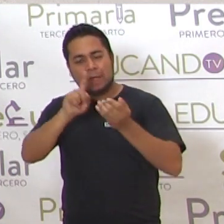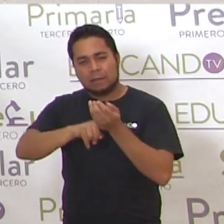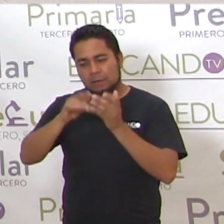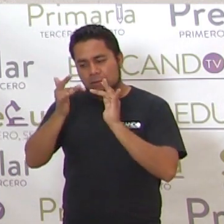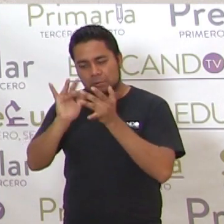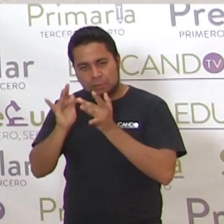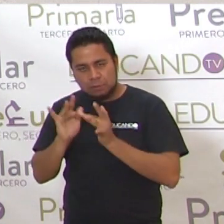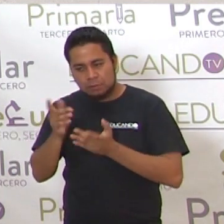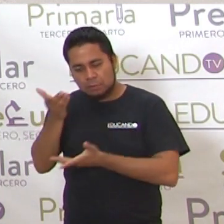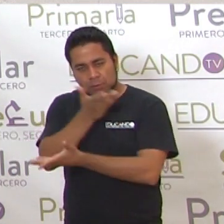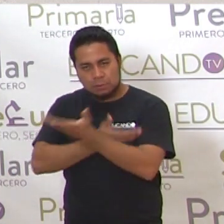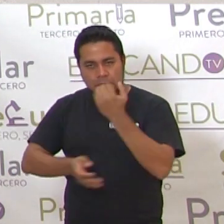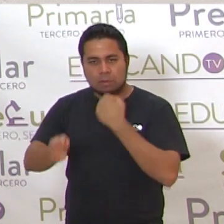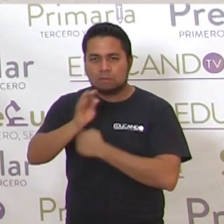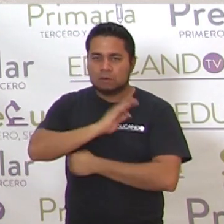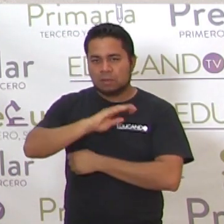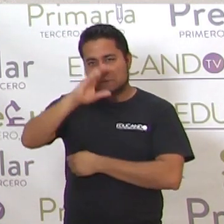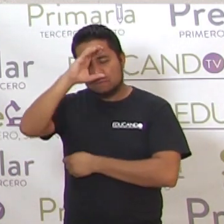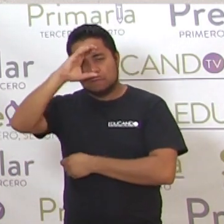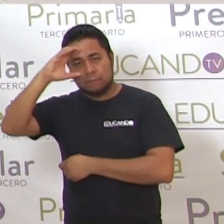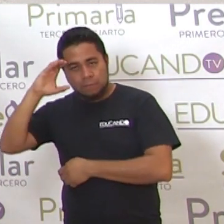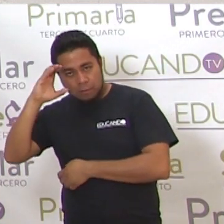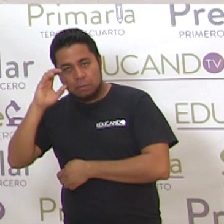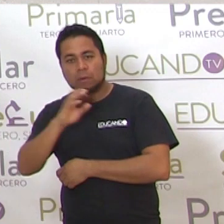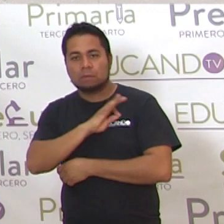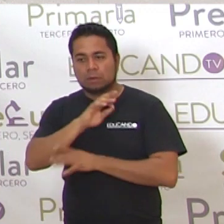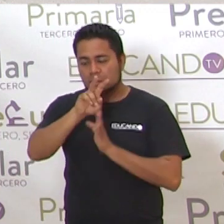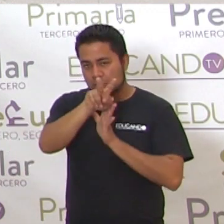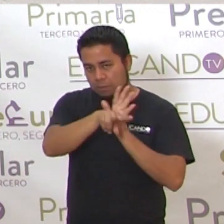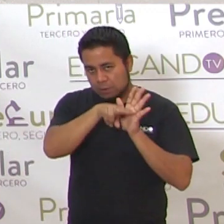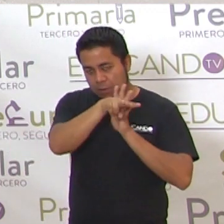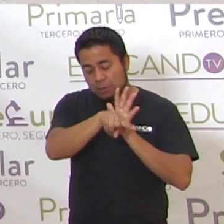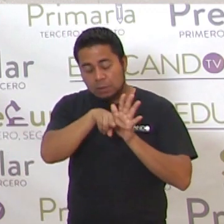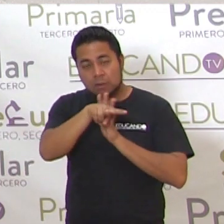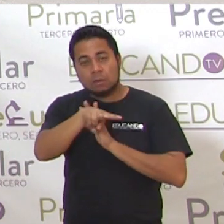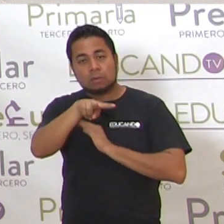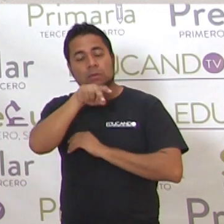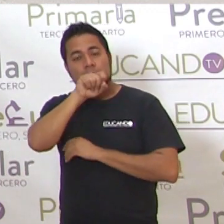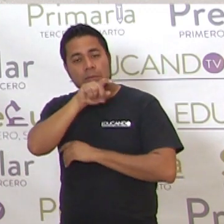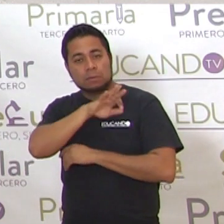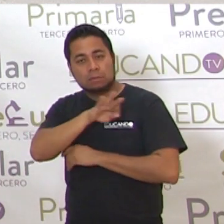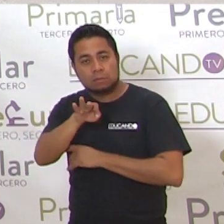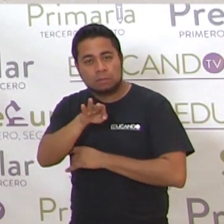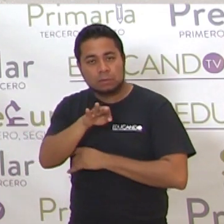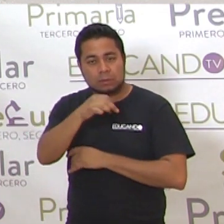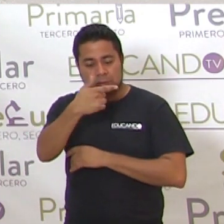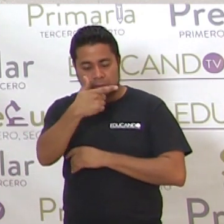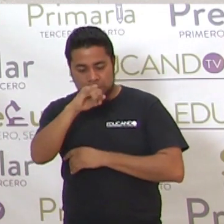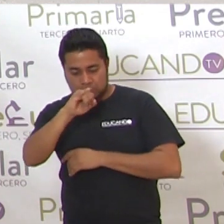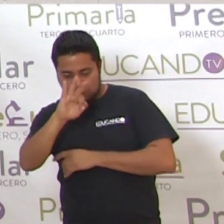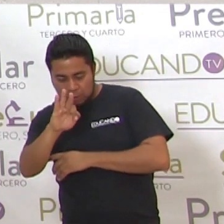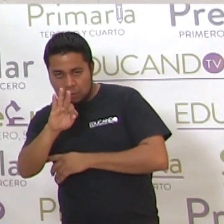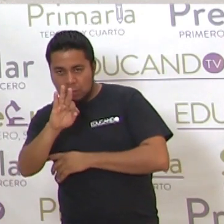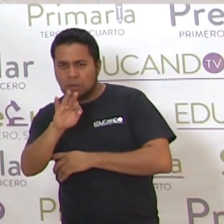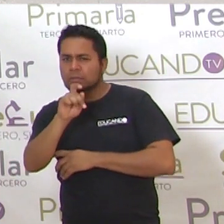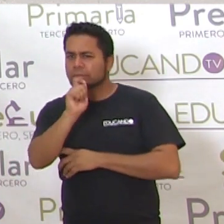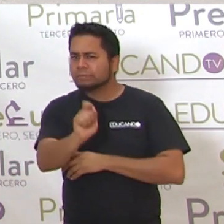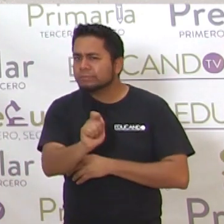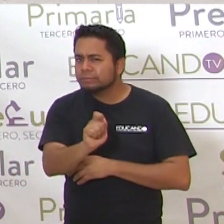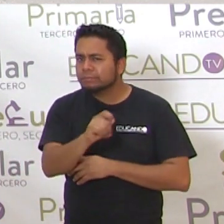puedes compartir imágenes puedes compartir vídeos puedes compartir los gif son